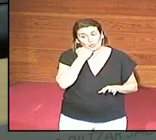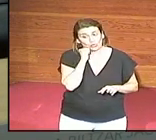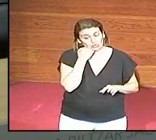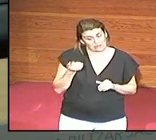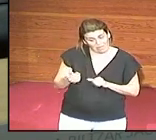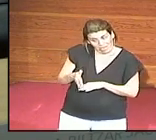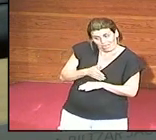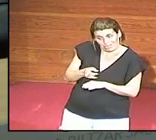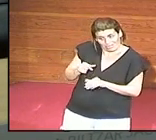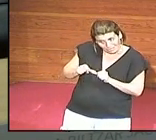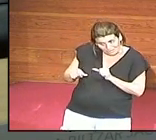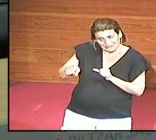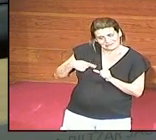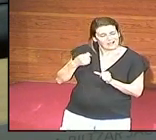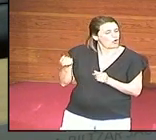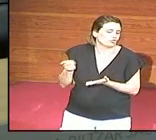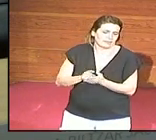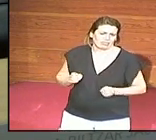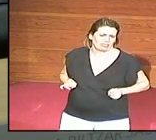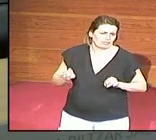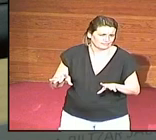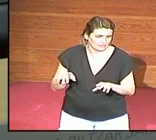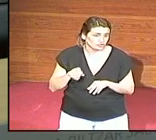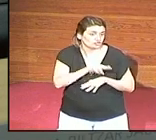se volvieron a mandar soldados no rusos,